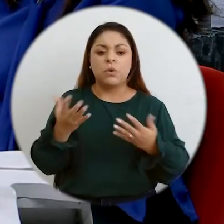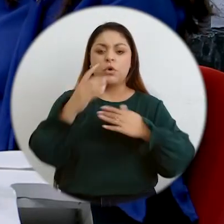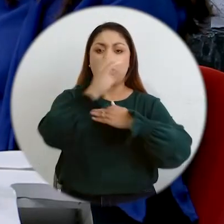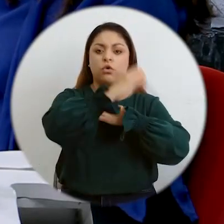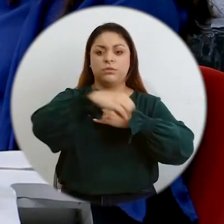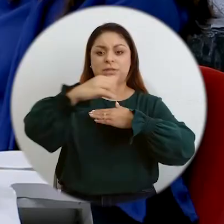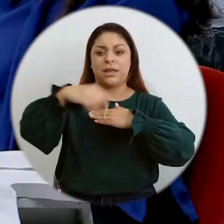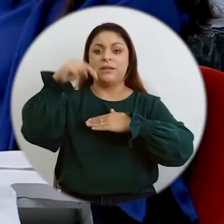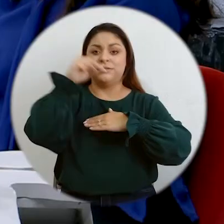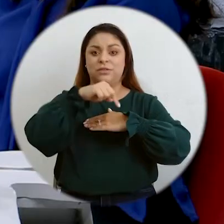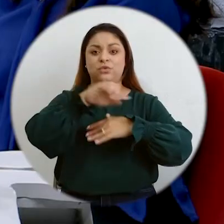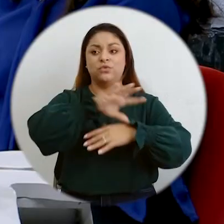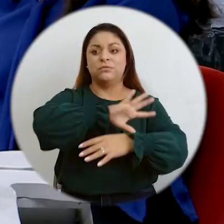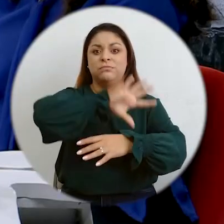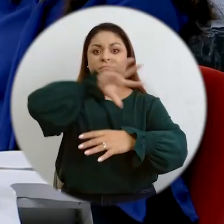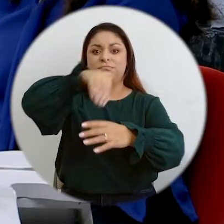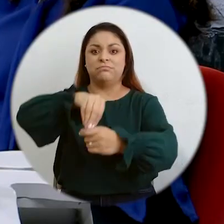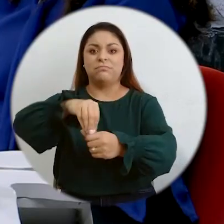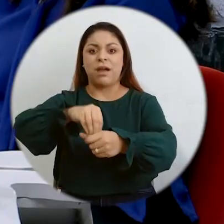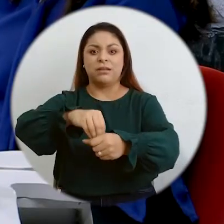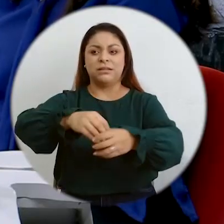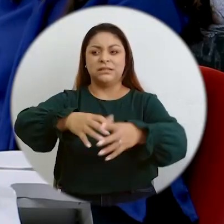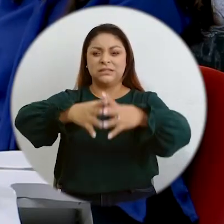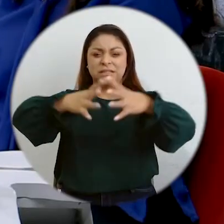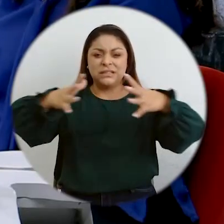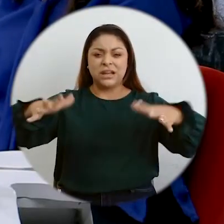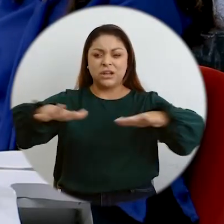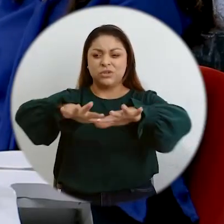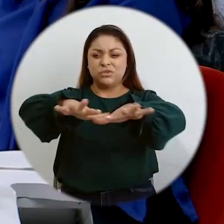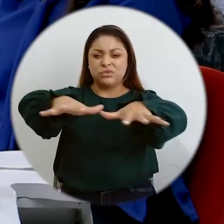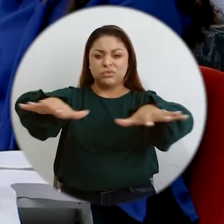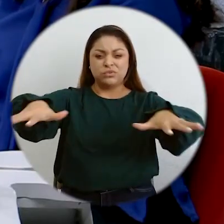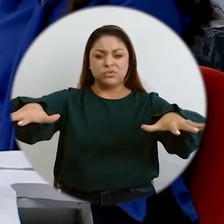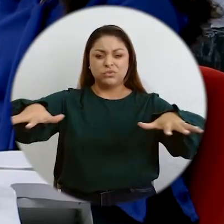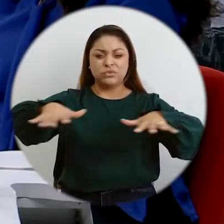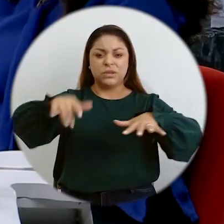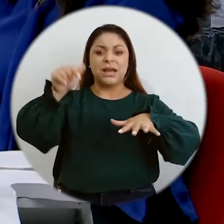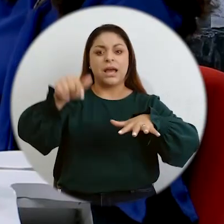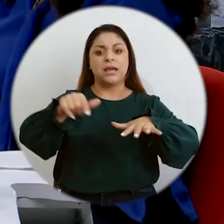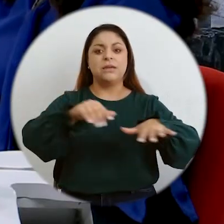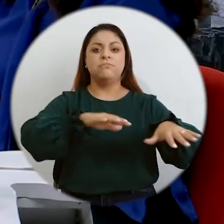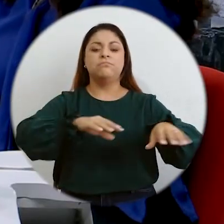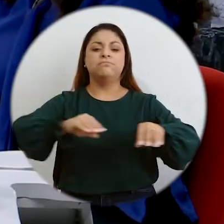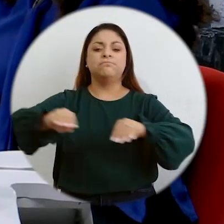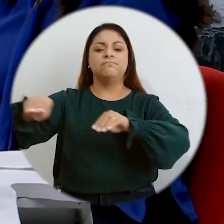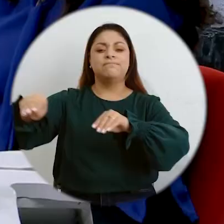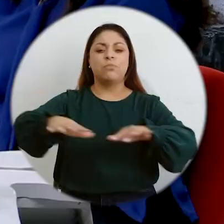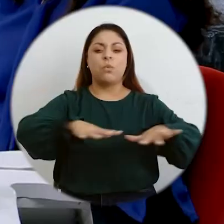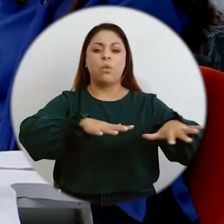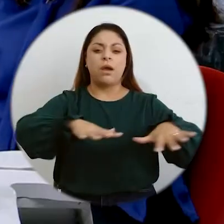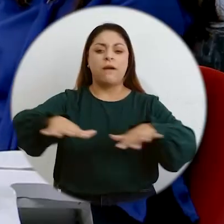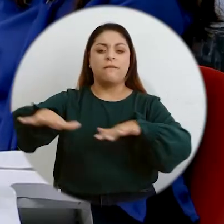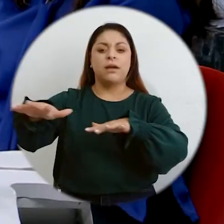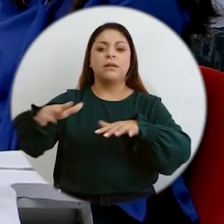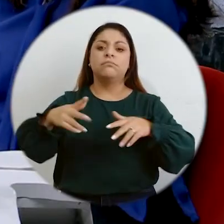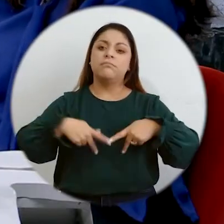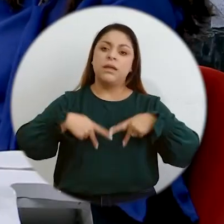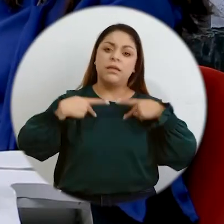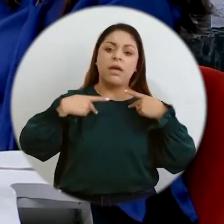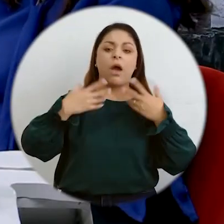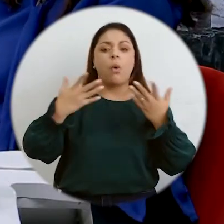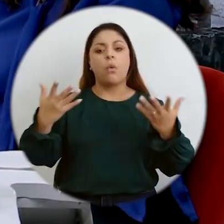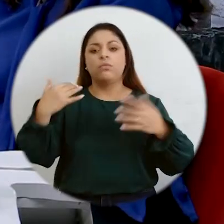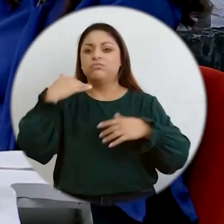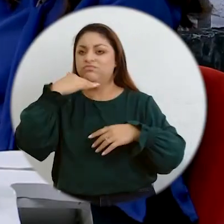final parte de esas grandes masas que mueven, sea la contaminación, si es lo que les damos, o sea la vida, si